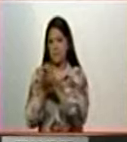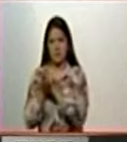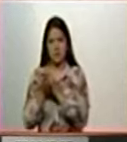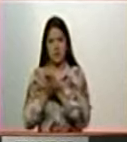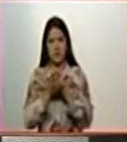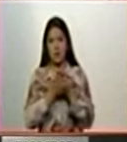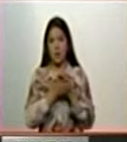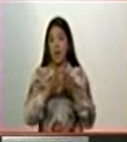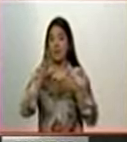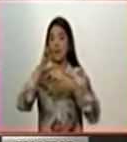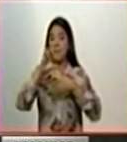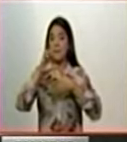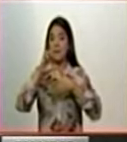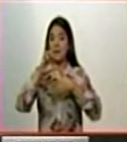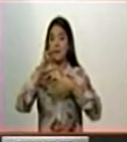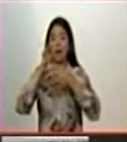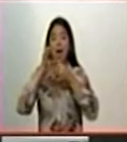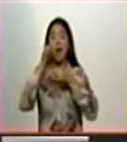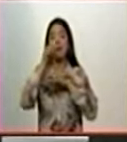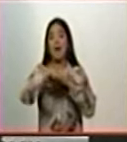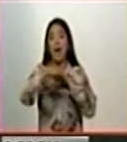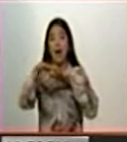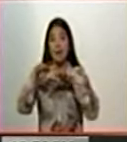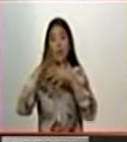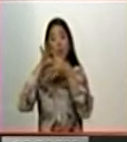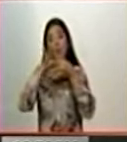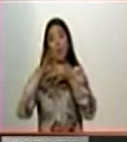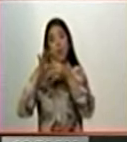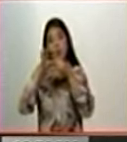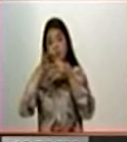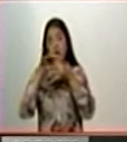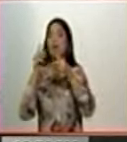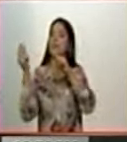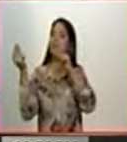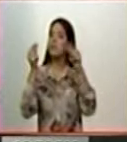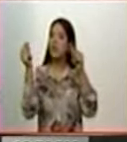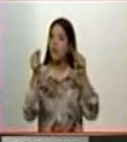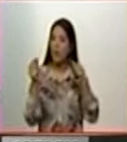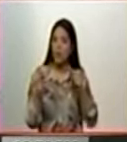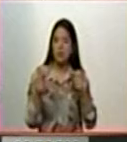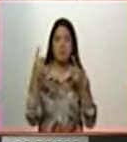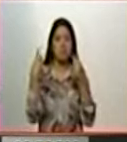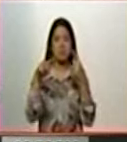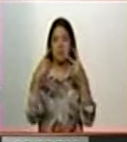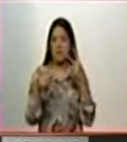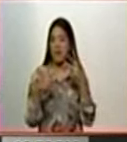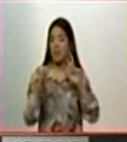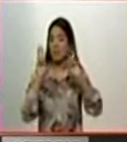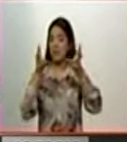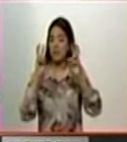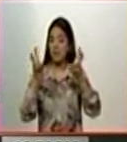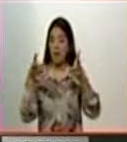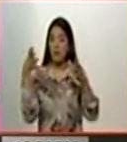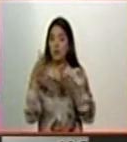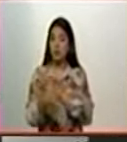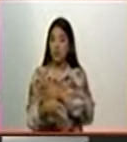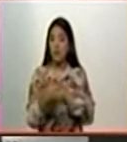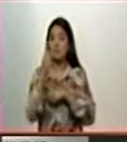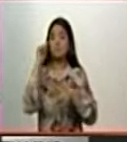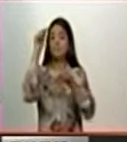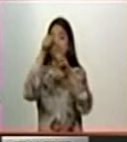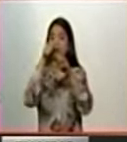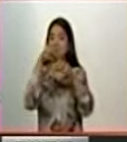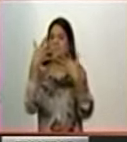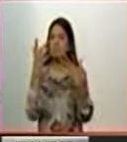esta América Latina y el Caribe Unida, discutir y abordar distintos aspectos que tienen que ver con el destino de